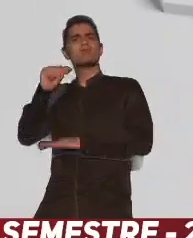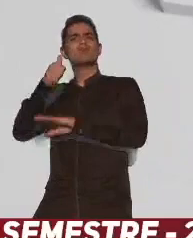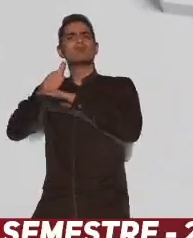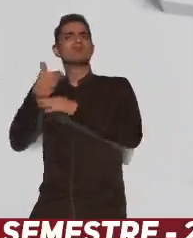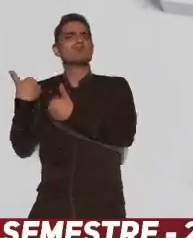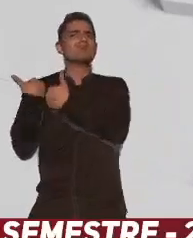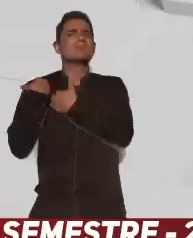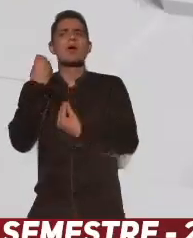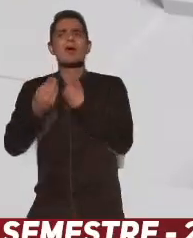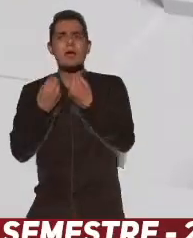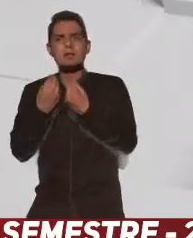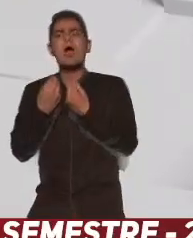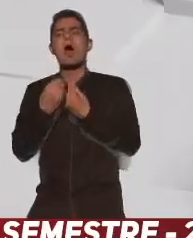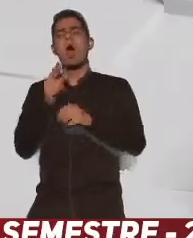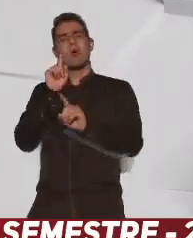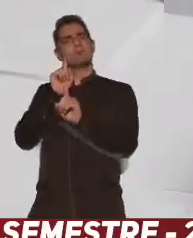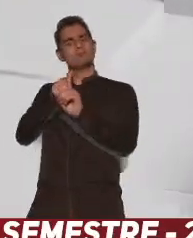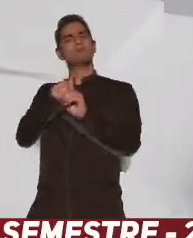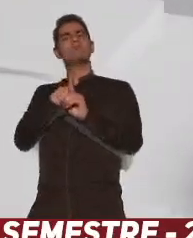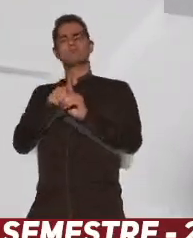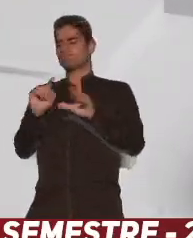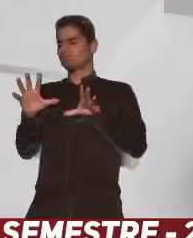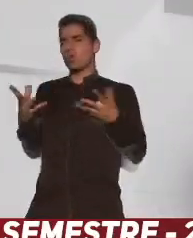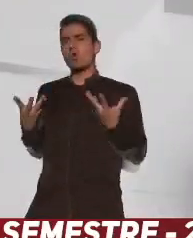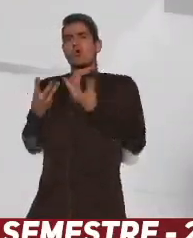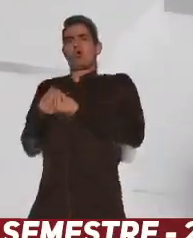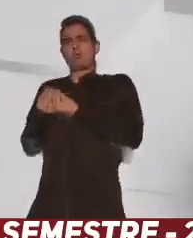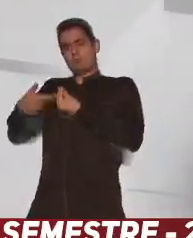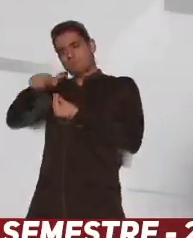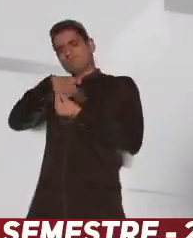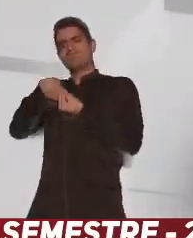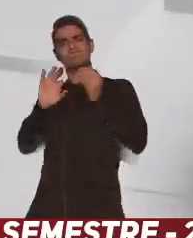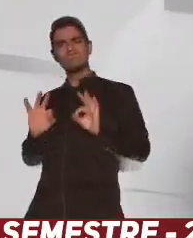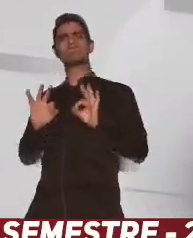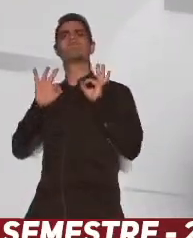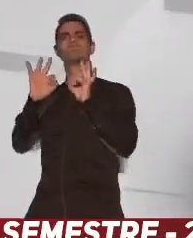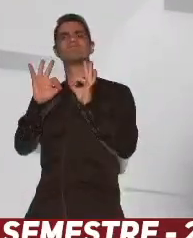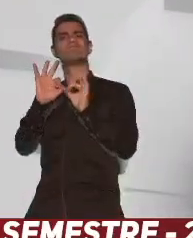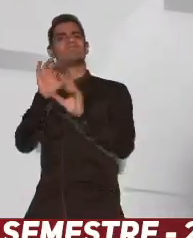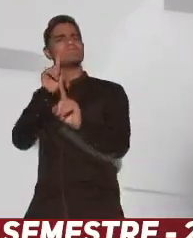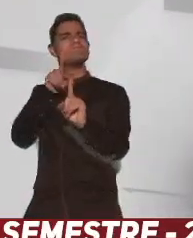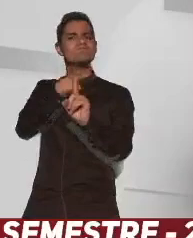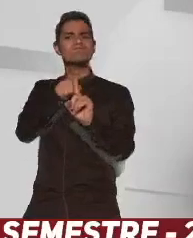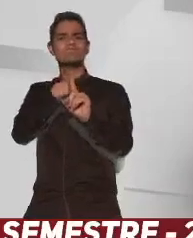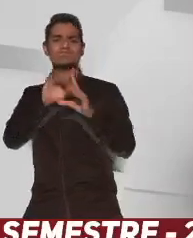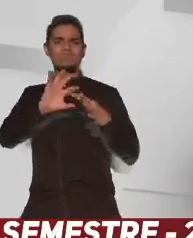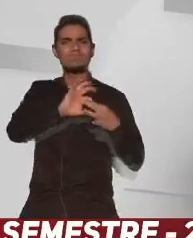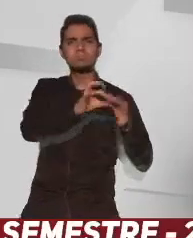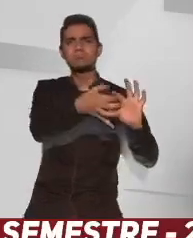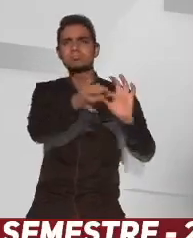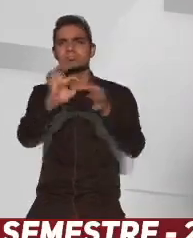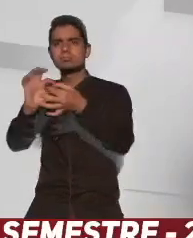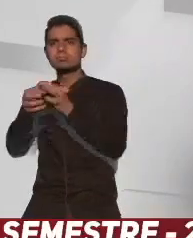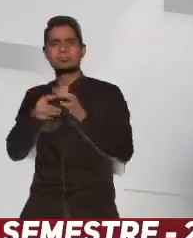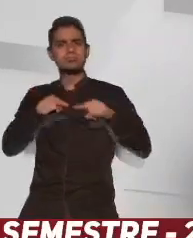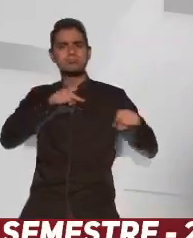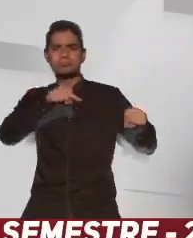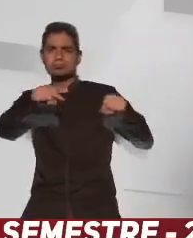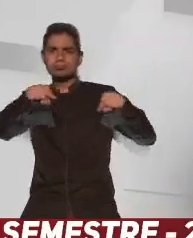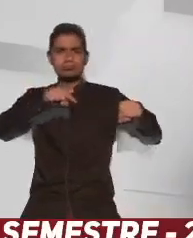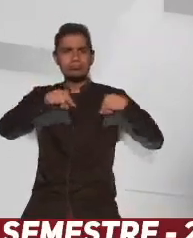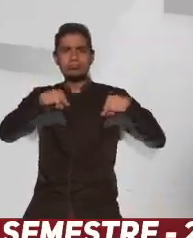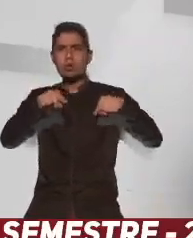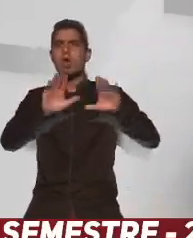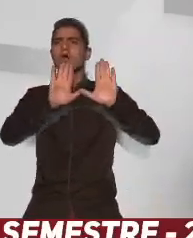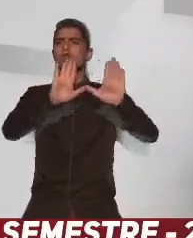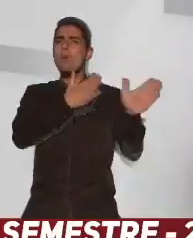proyectado como una organización idónea para integrar y coordinar la ejecución de los diferentes planes de gestión con